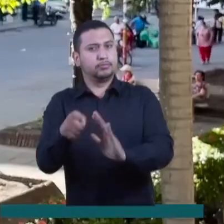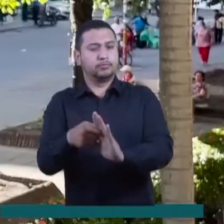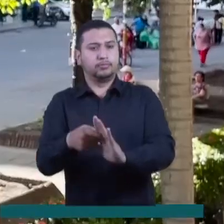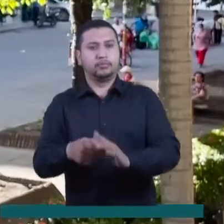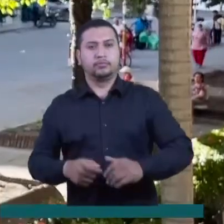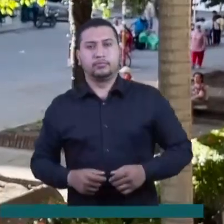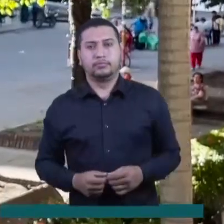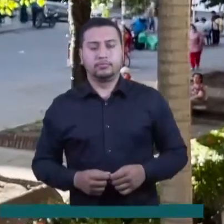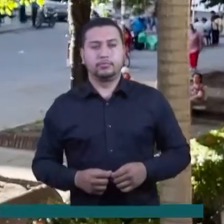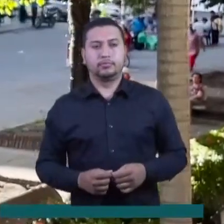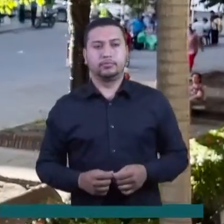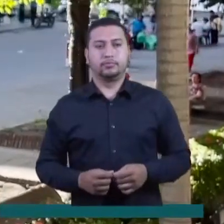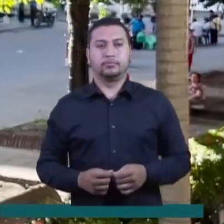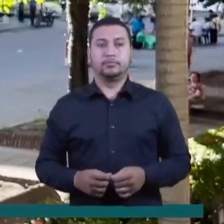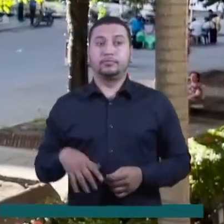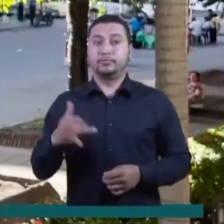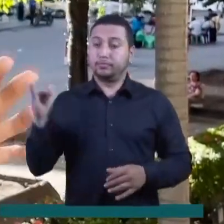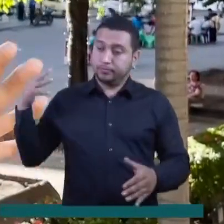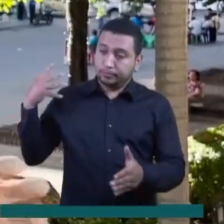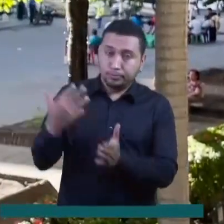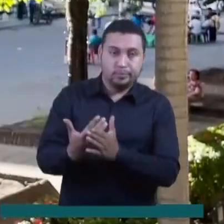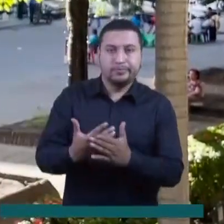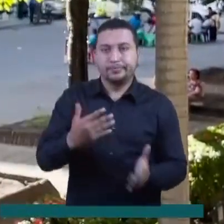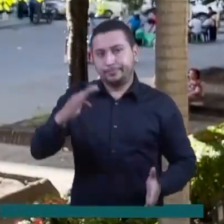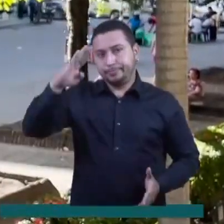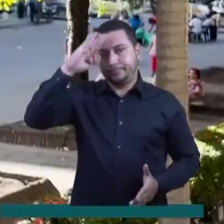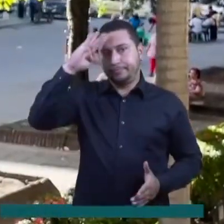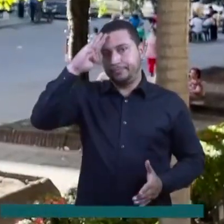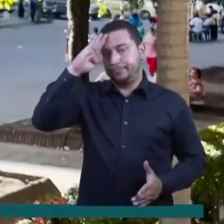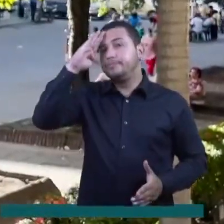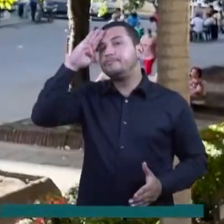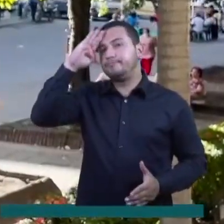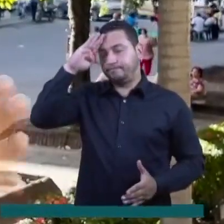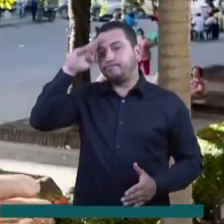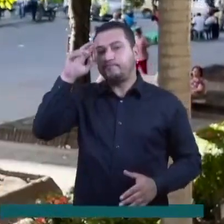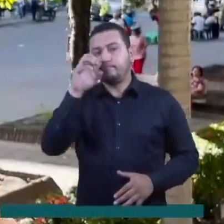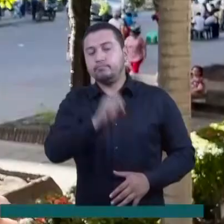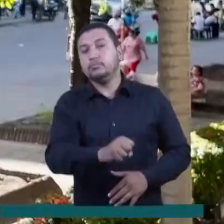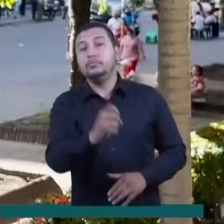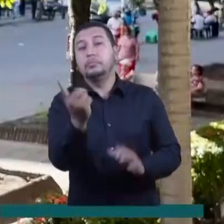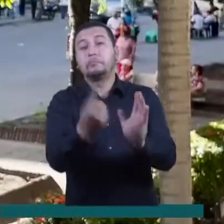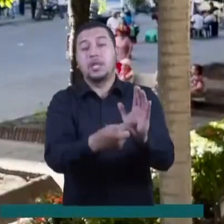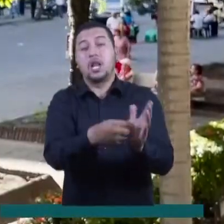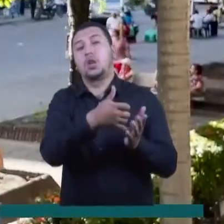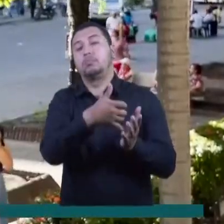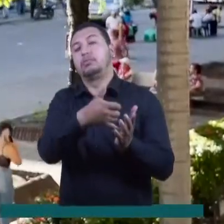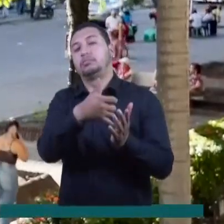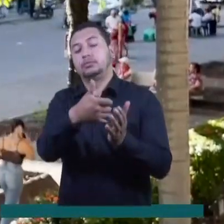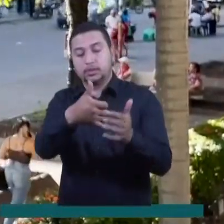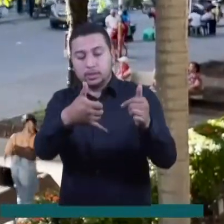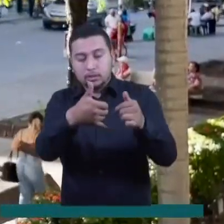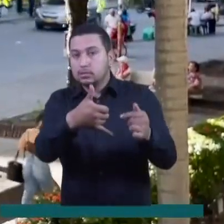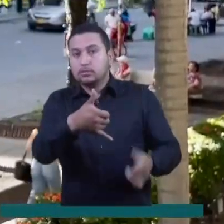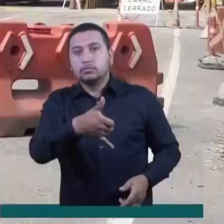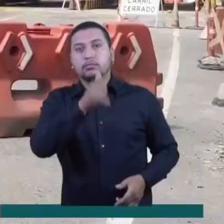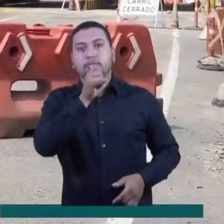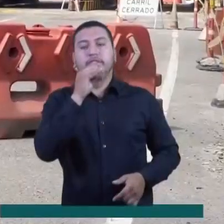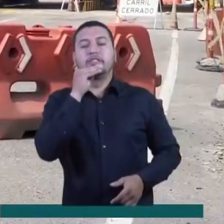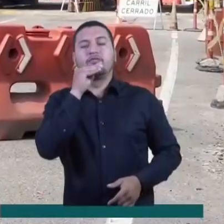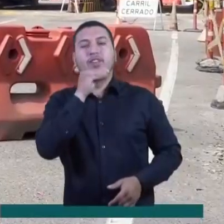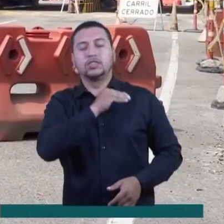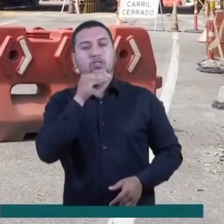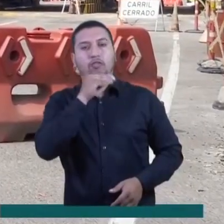a la fecha las autoridades han incautado más de mil botellas de licor adulterado y de contrabando en las vías del departamento del huila